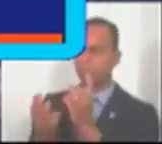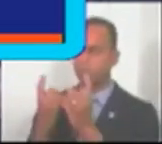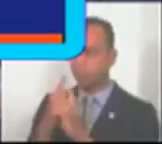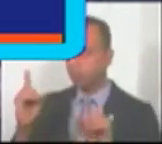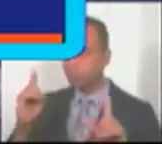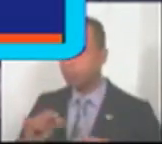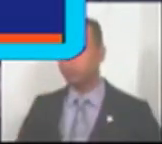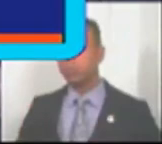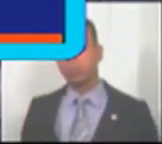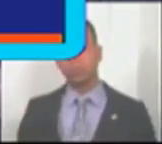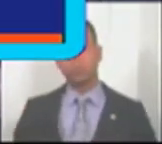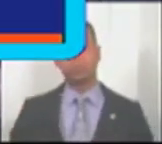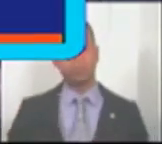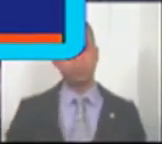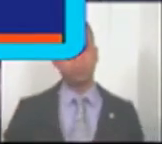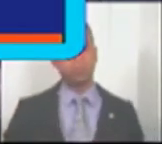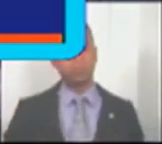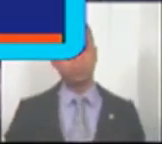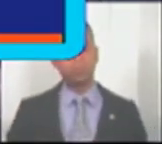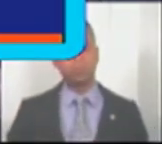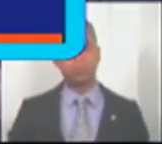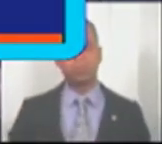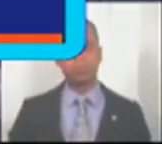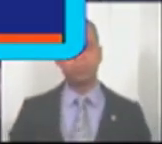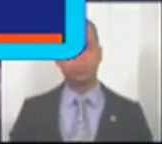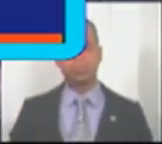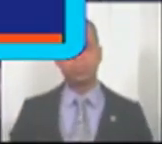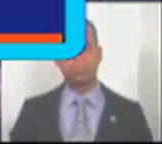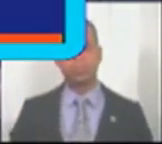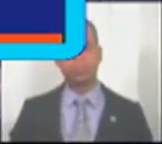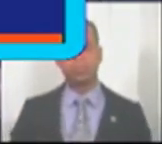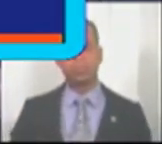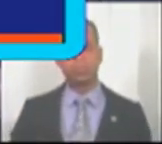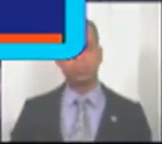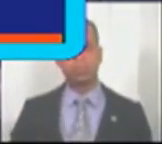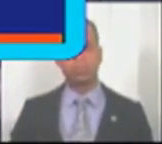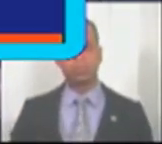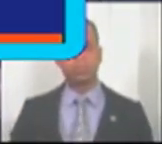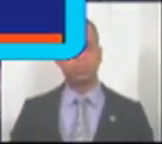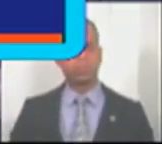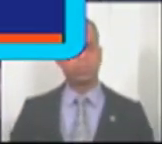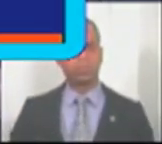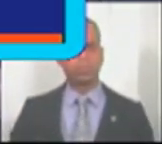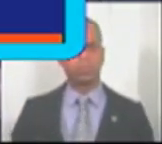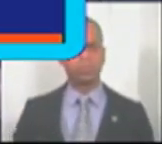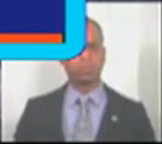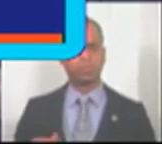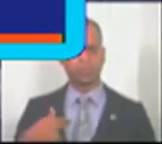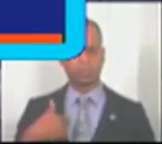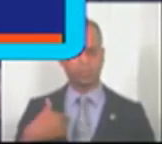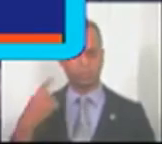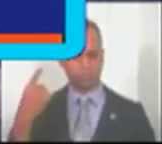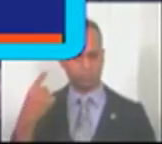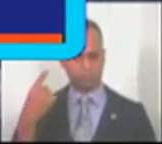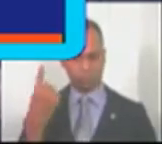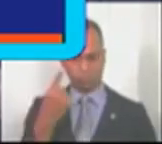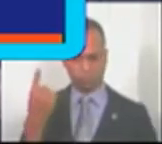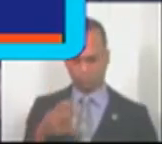democráticos. Verán, yo no he sido nunca muy radical en nada, he sido una